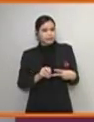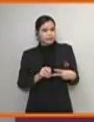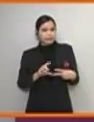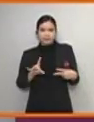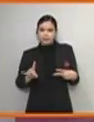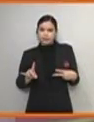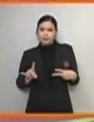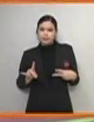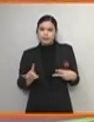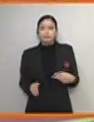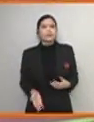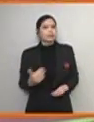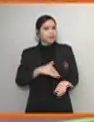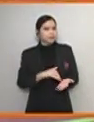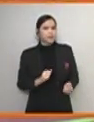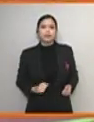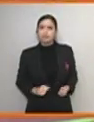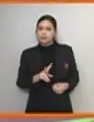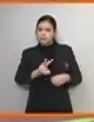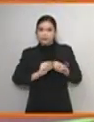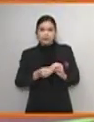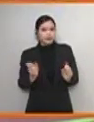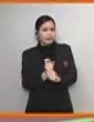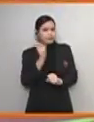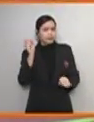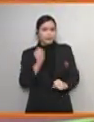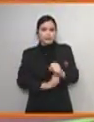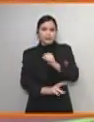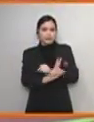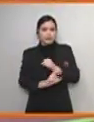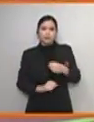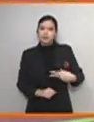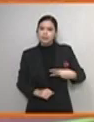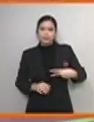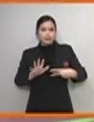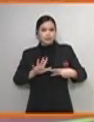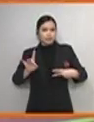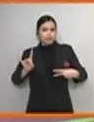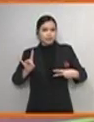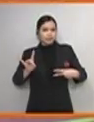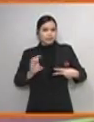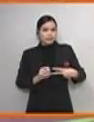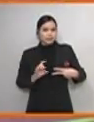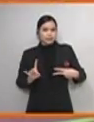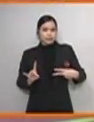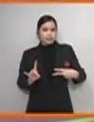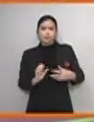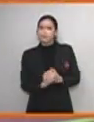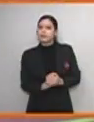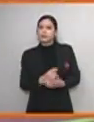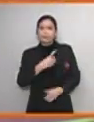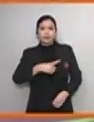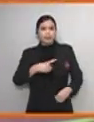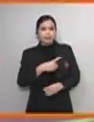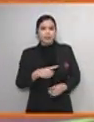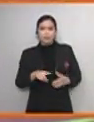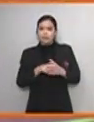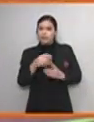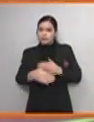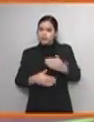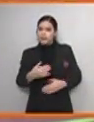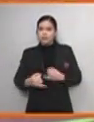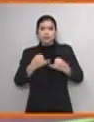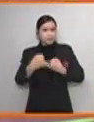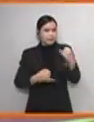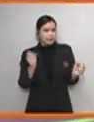el 08. Repito con mucho gusto, los dos números ganadores en premiados son el 58 y el 08. Y la diversión continúa pegando y ganando.